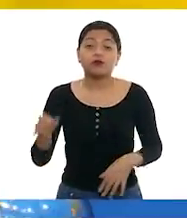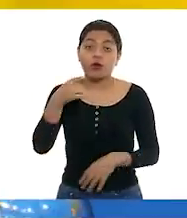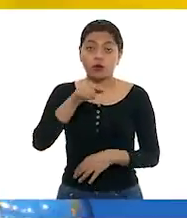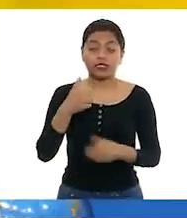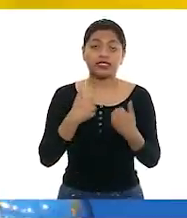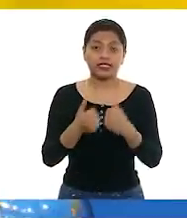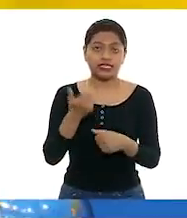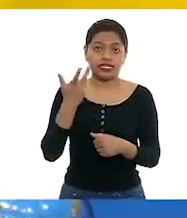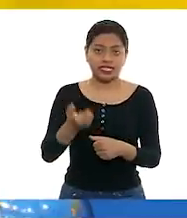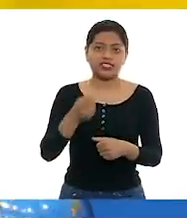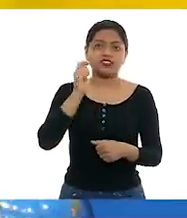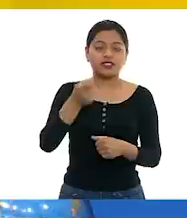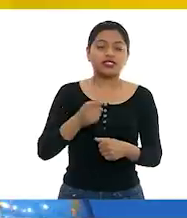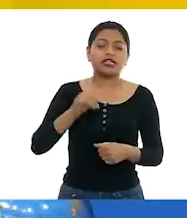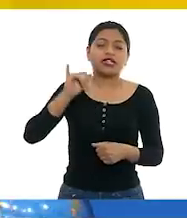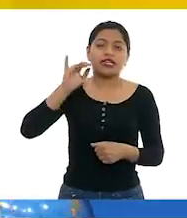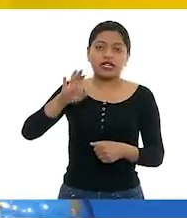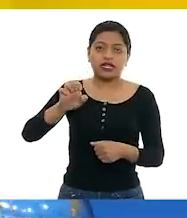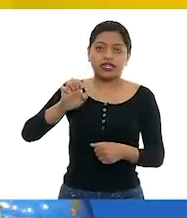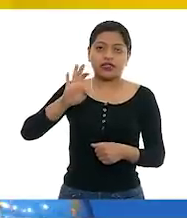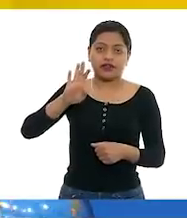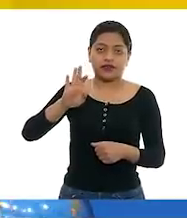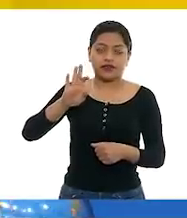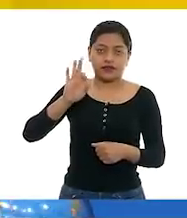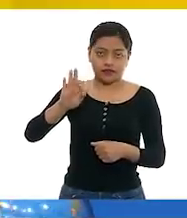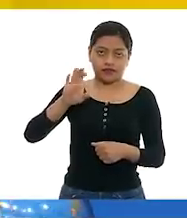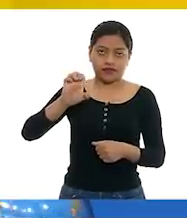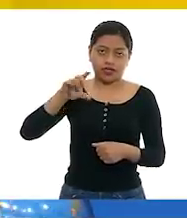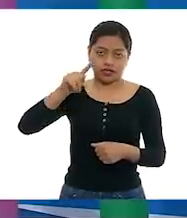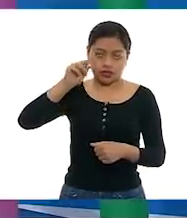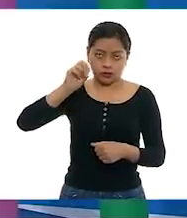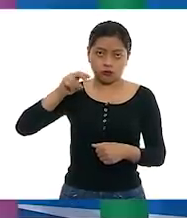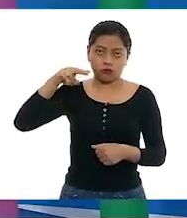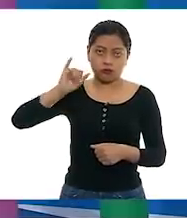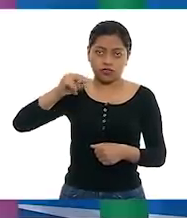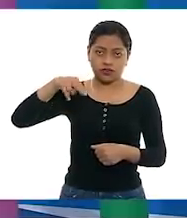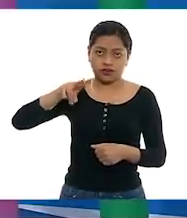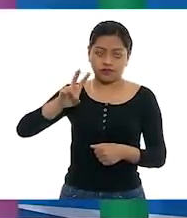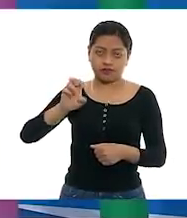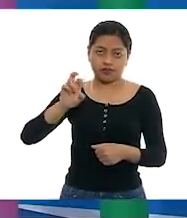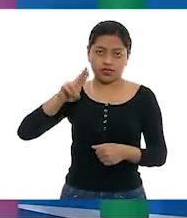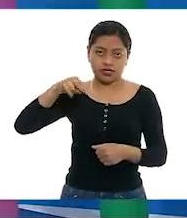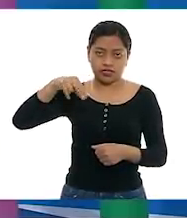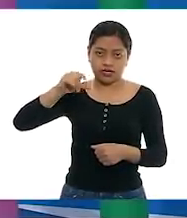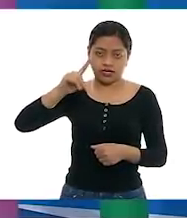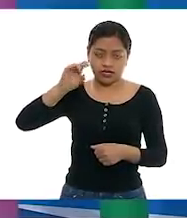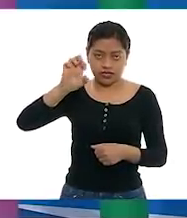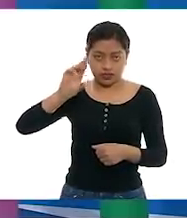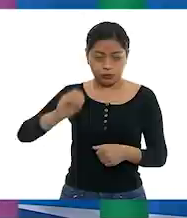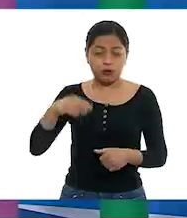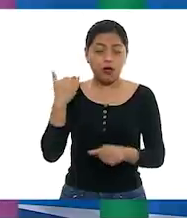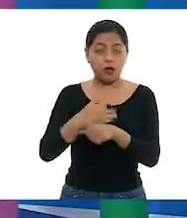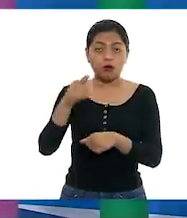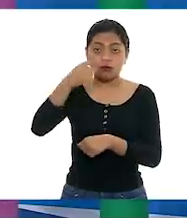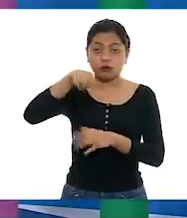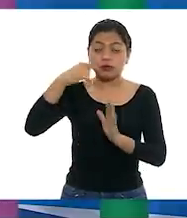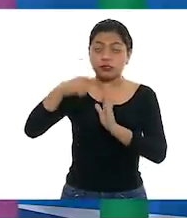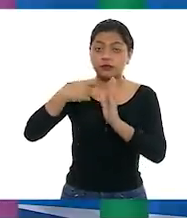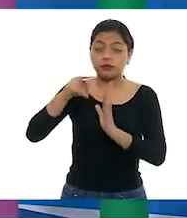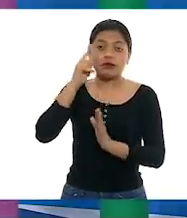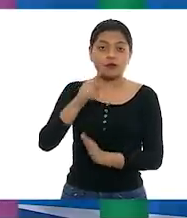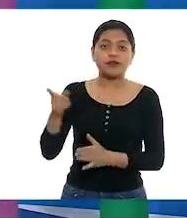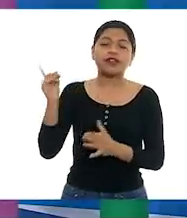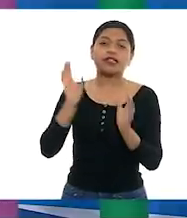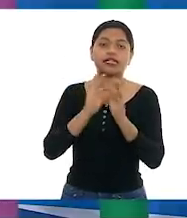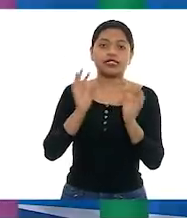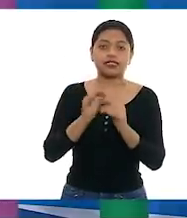cómo actúa el efecto invernadero en nuestro planeta, ¿verdad? Sí, y en nuestro país. Los invitamos a ver este video en el que explica